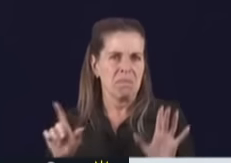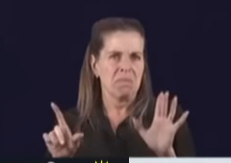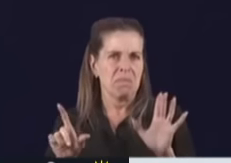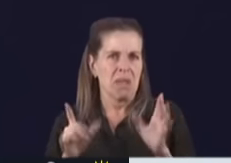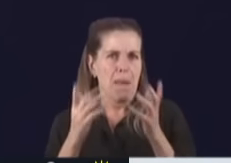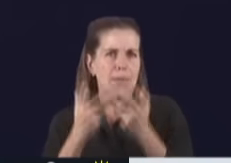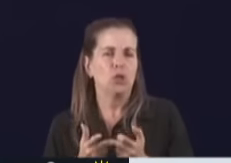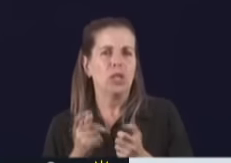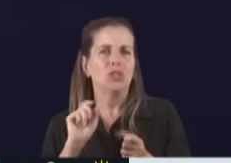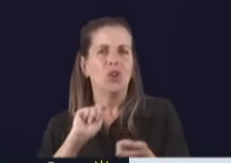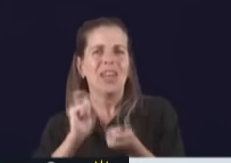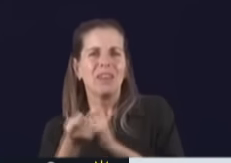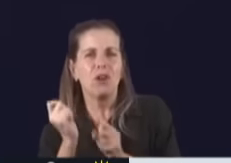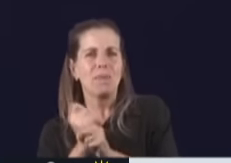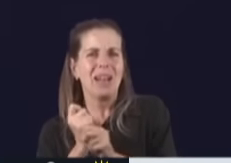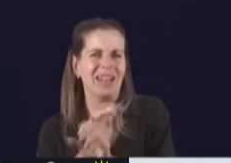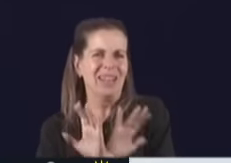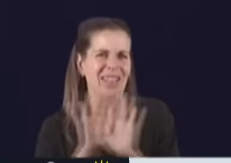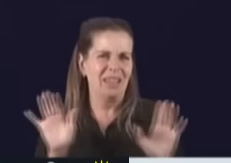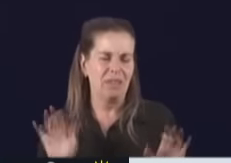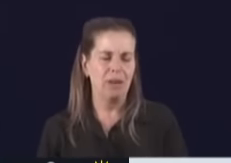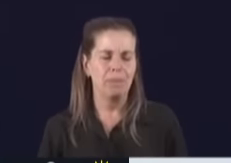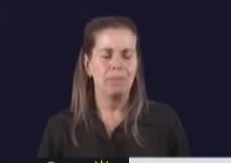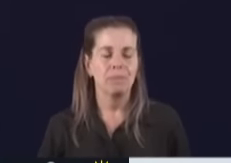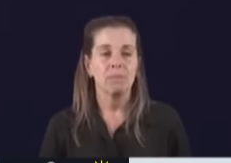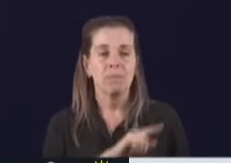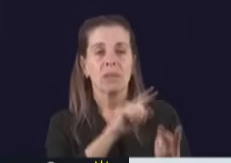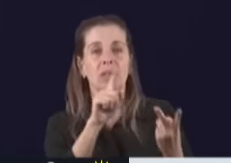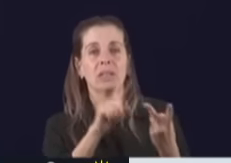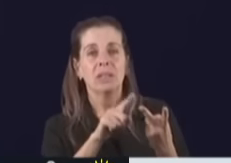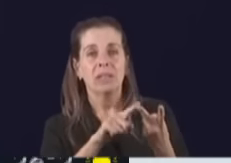eso, simplemente con un tema de vuelos y de tiempos.